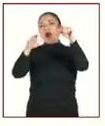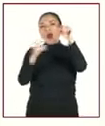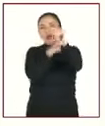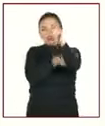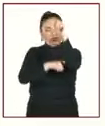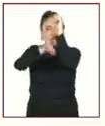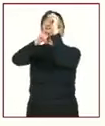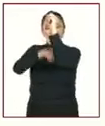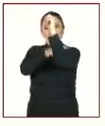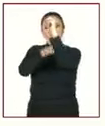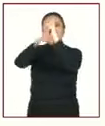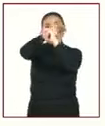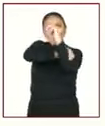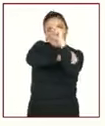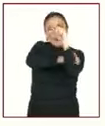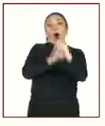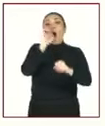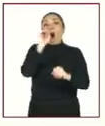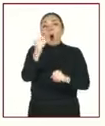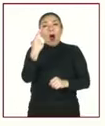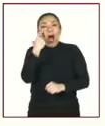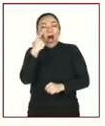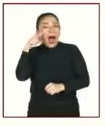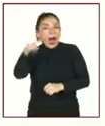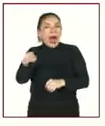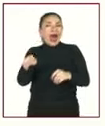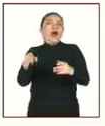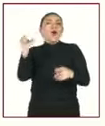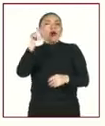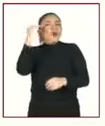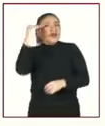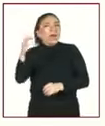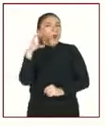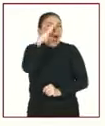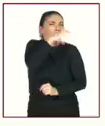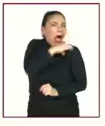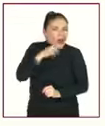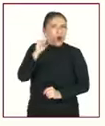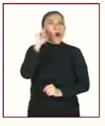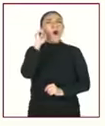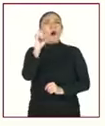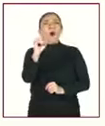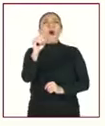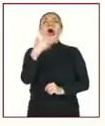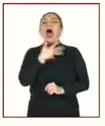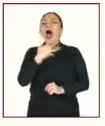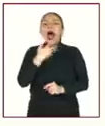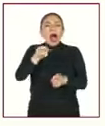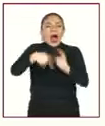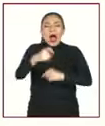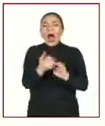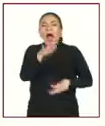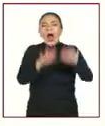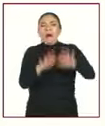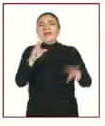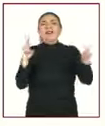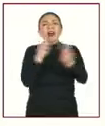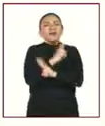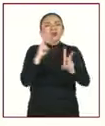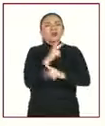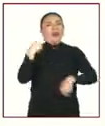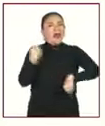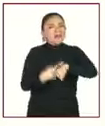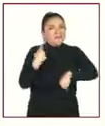caso en aulas es más común en temporadas de calor o cuando están presentando algún tipo de enfermedad respiratoria, los